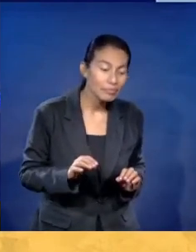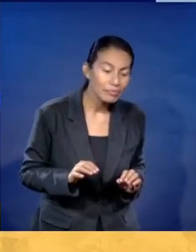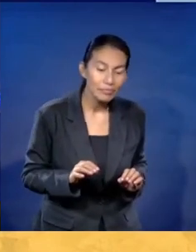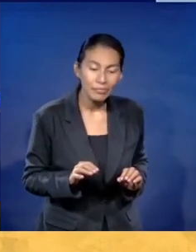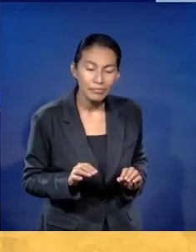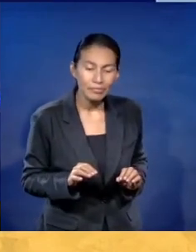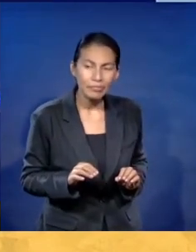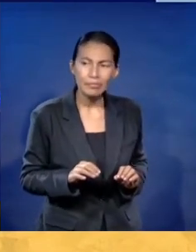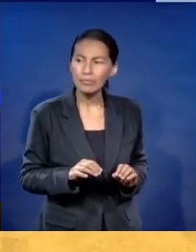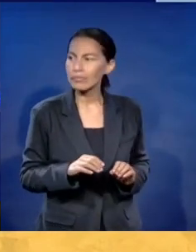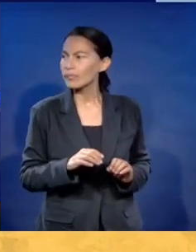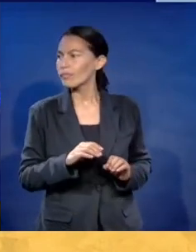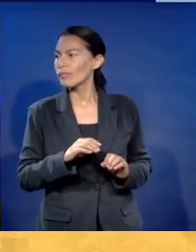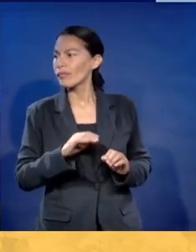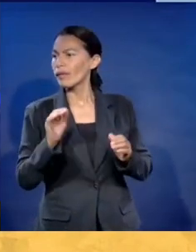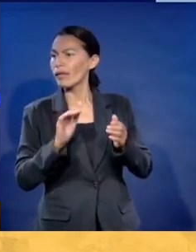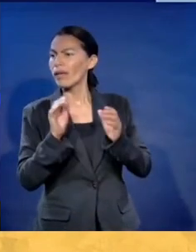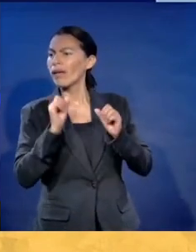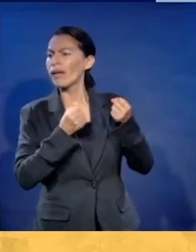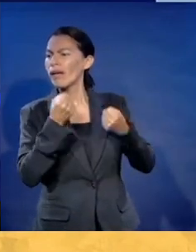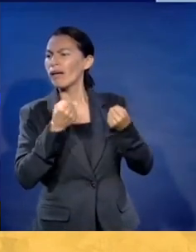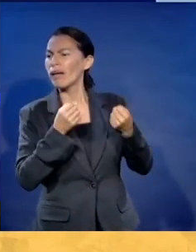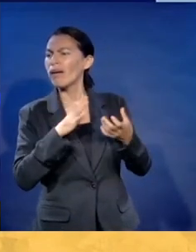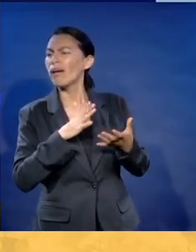Y qué tiene el carro mi amor